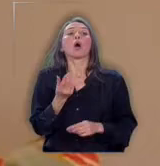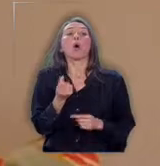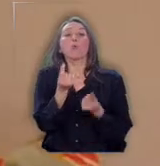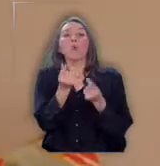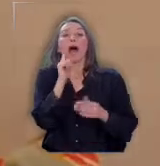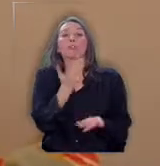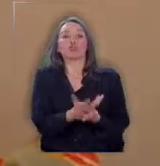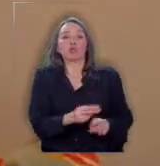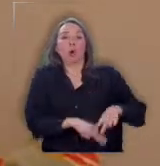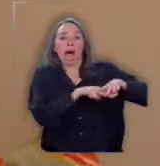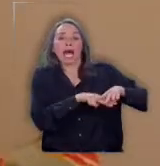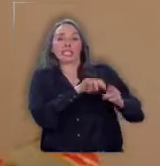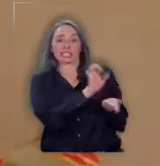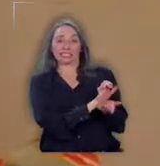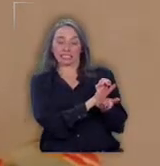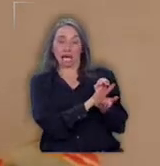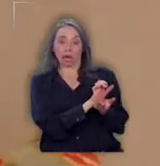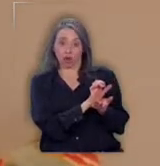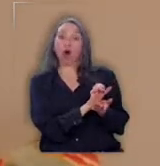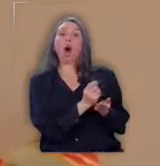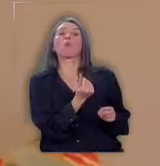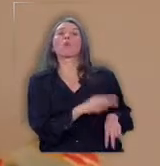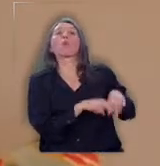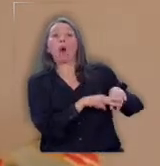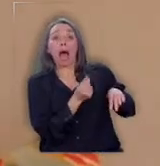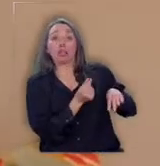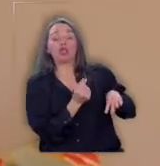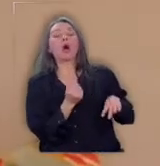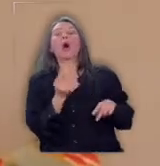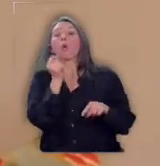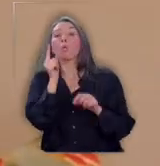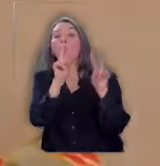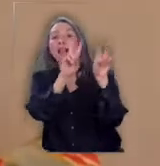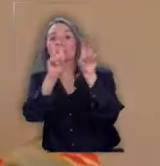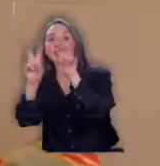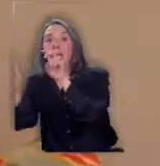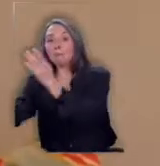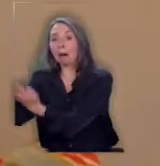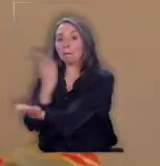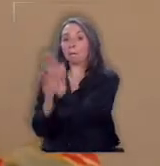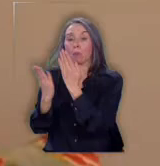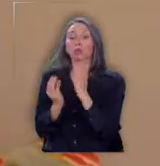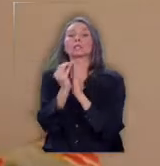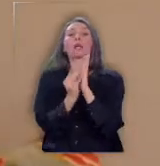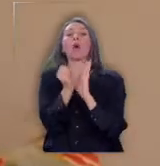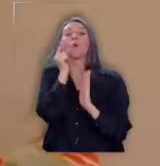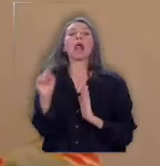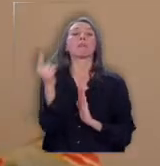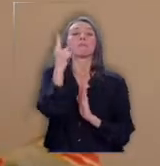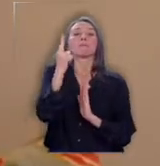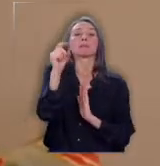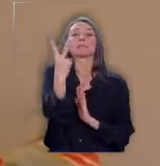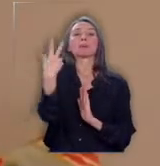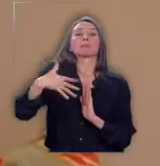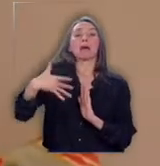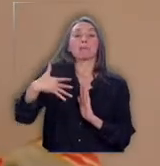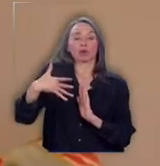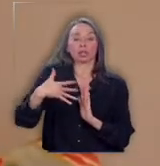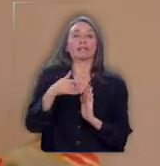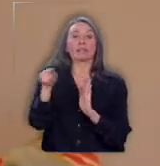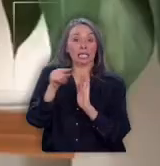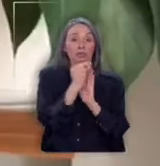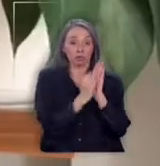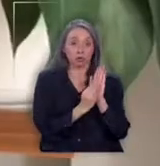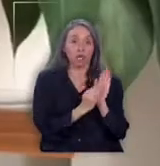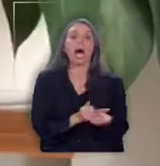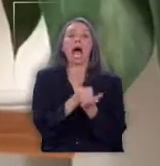disponible y luego ir priorizando cada una de las propuestas que tengamos para ir en ayuda de los que más lo